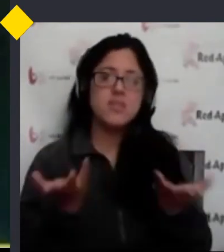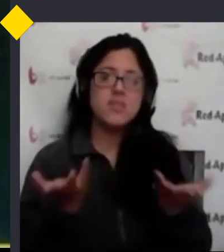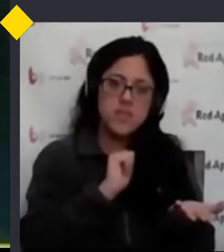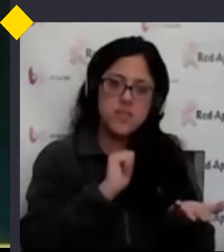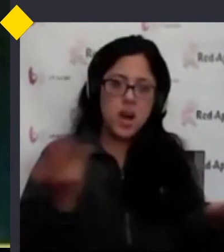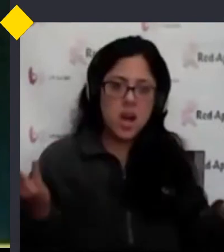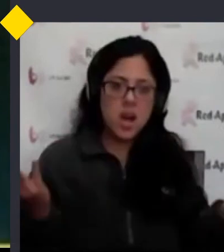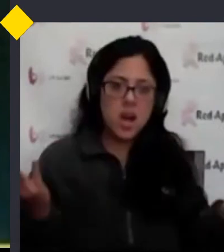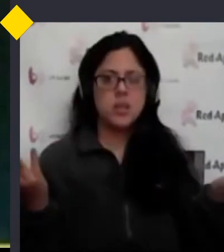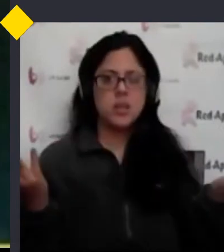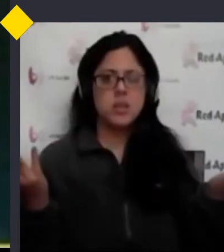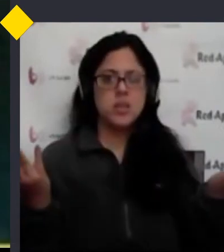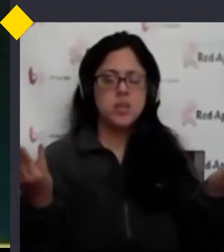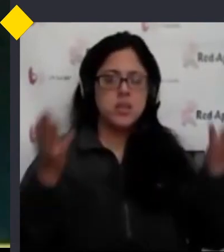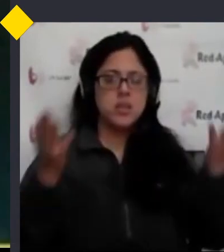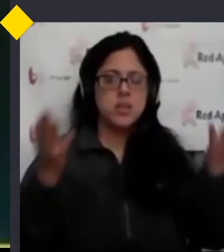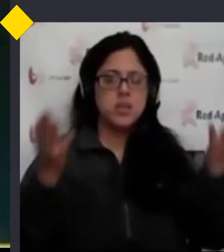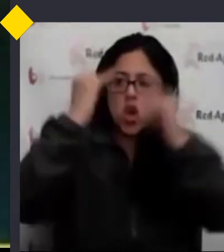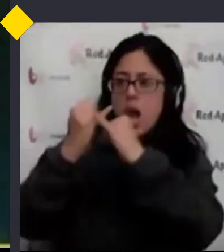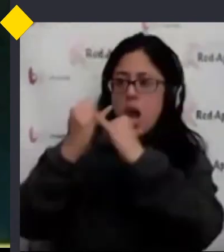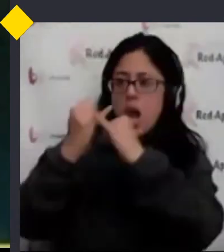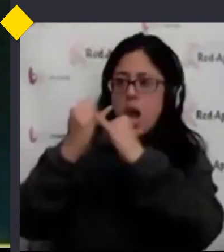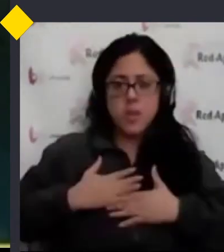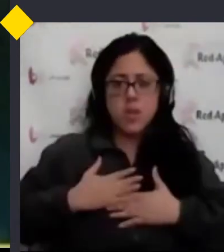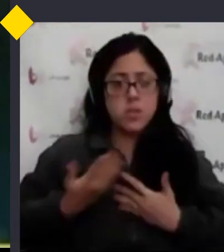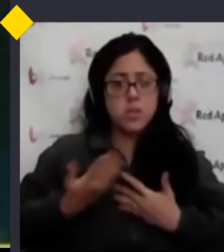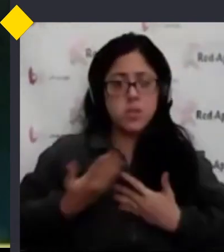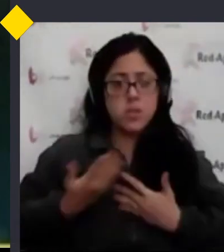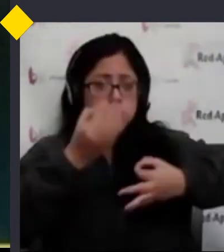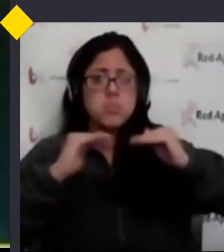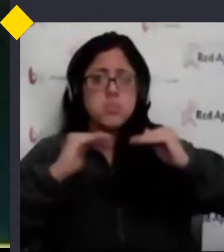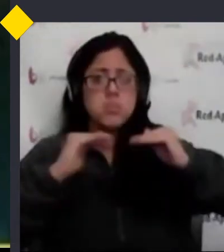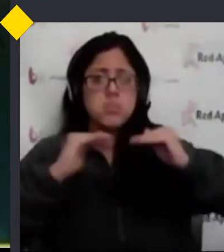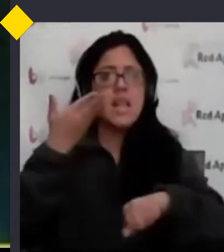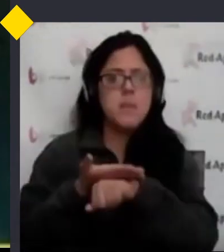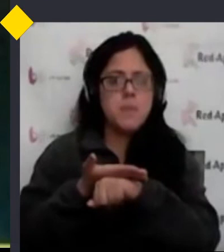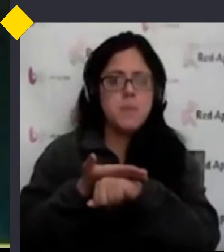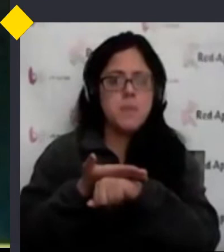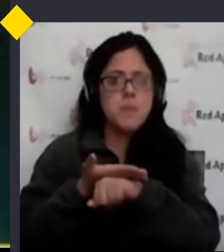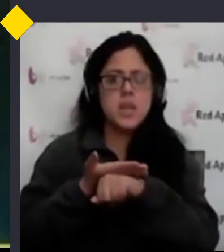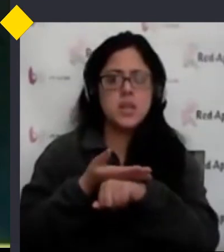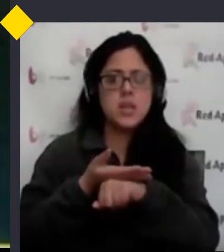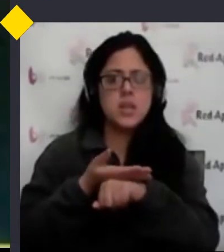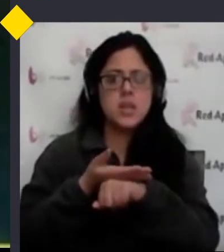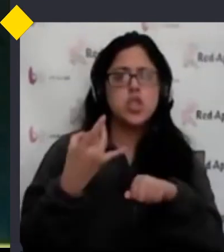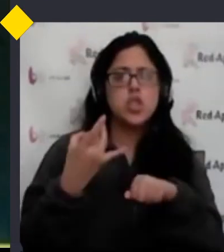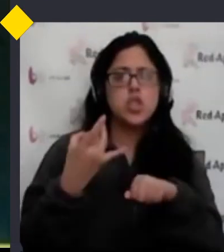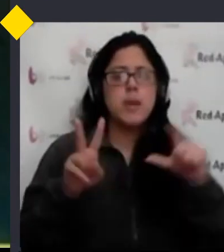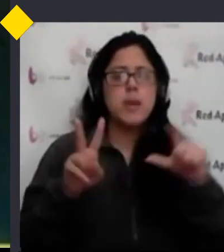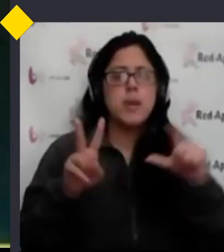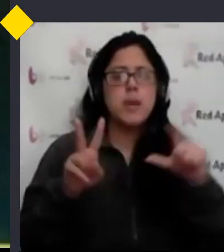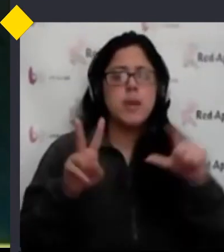mías, psicólogas laborales, me han contado que le piden expresamente solo dejar adentro a currículum que sean